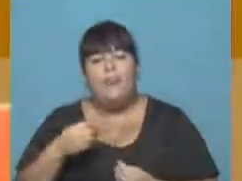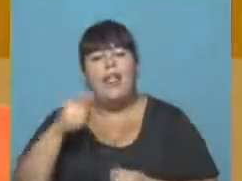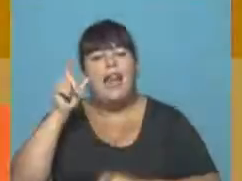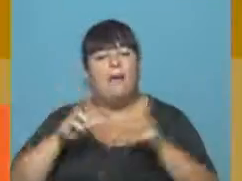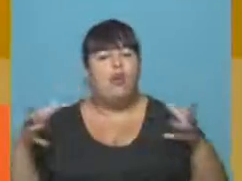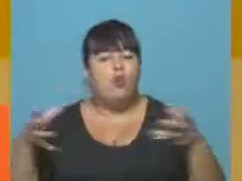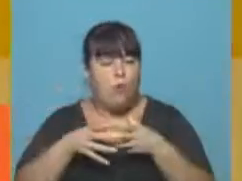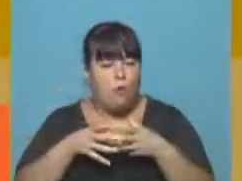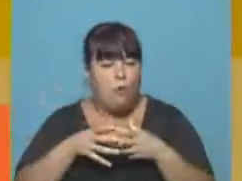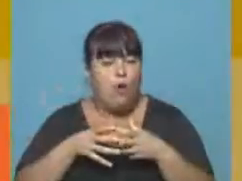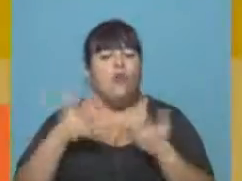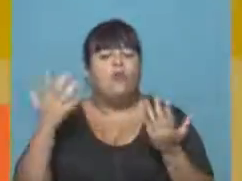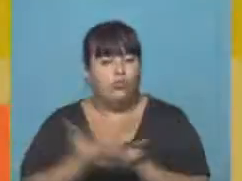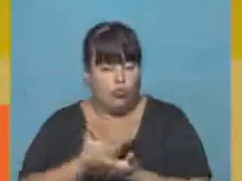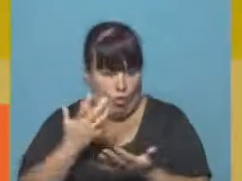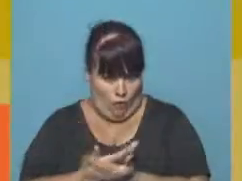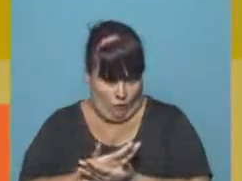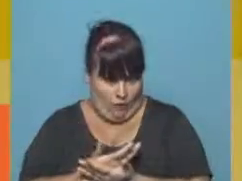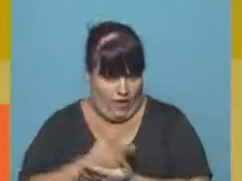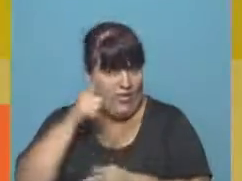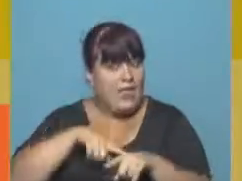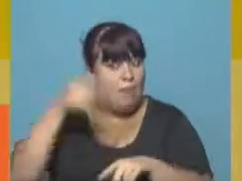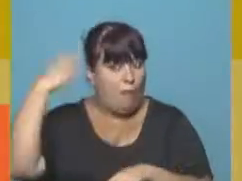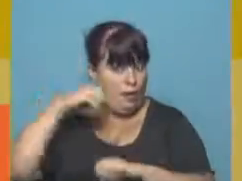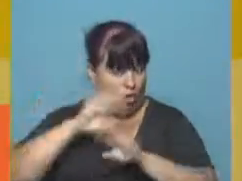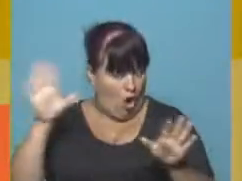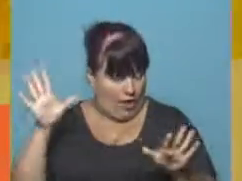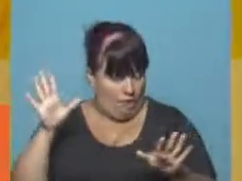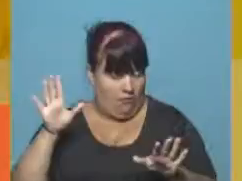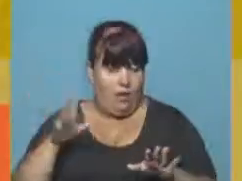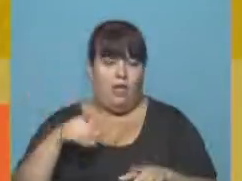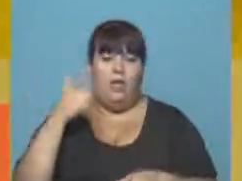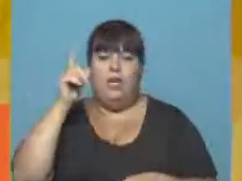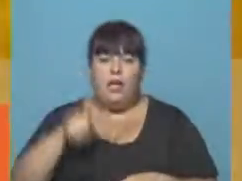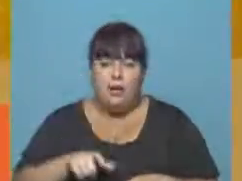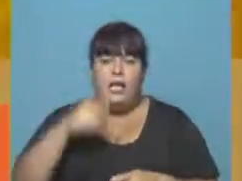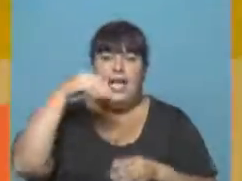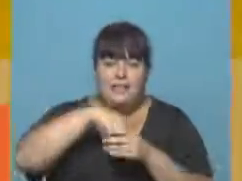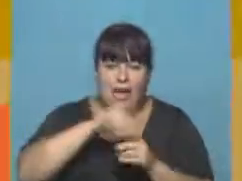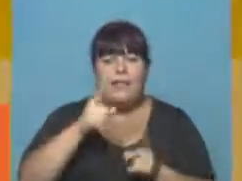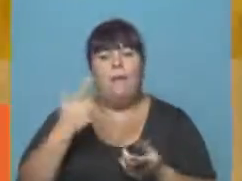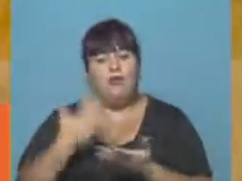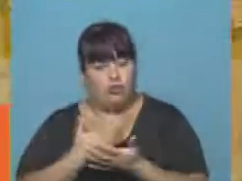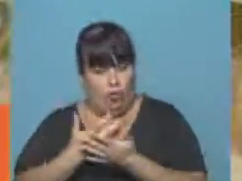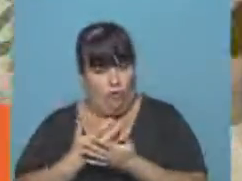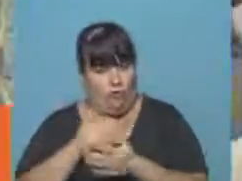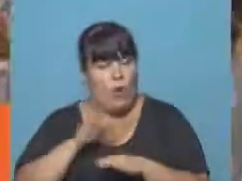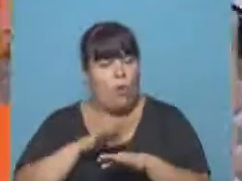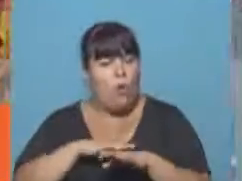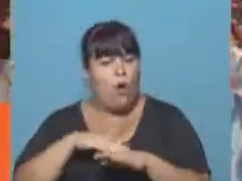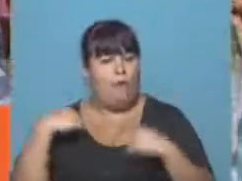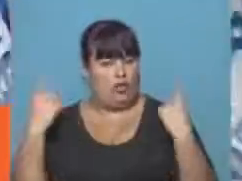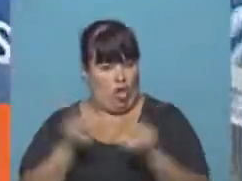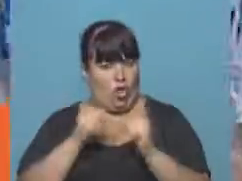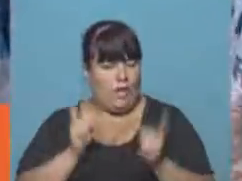su conjunto fue víctima de aquella tragedia, fue actora y víctima. Hay una corresponsabilidad de la sociedad.